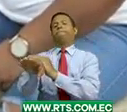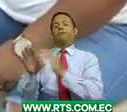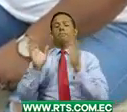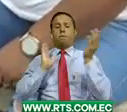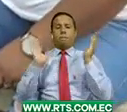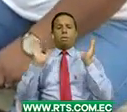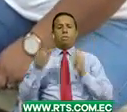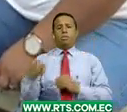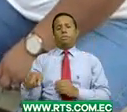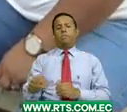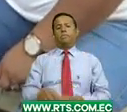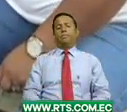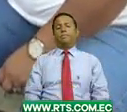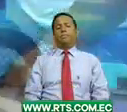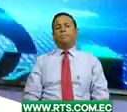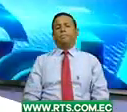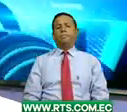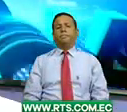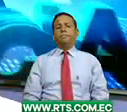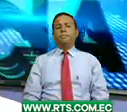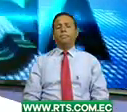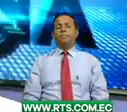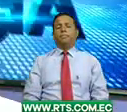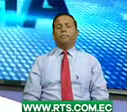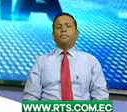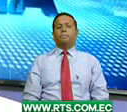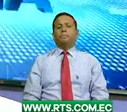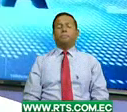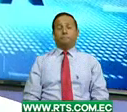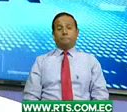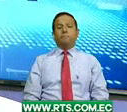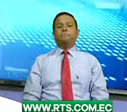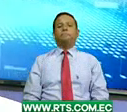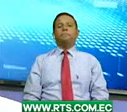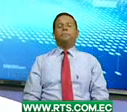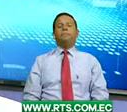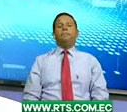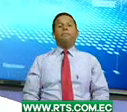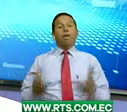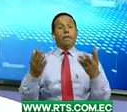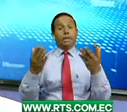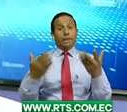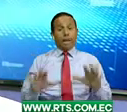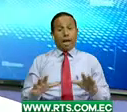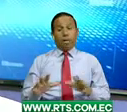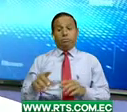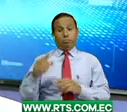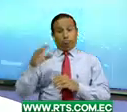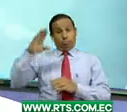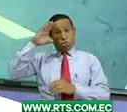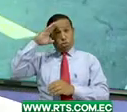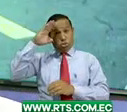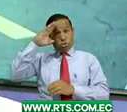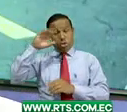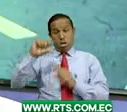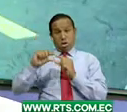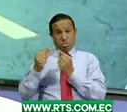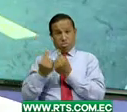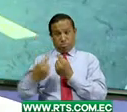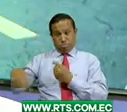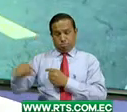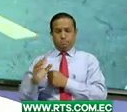informó Odette Camacho. Se realizó la reconstrucción de los hechos en el caso Mariana